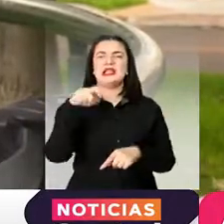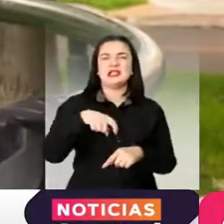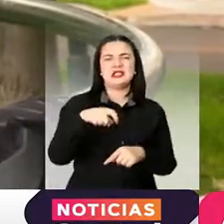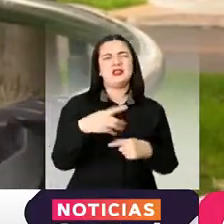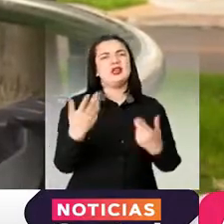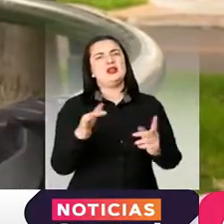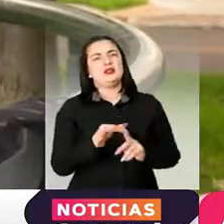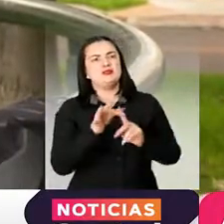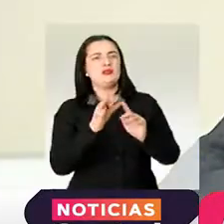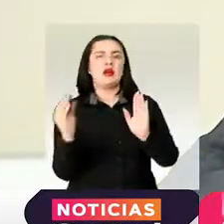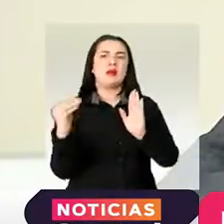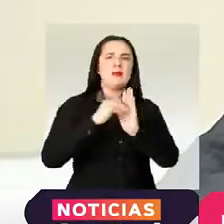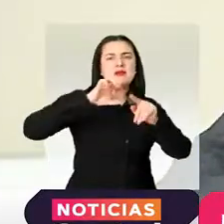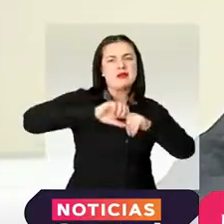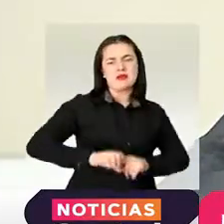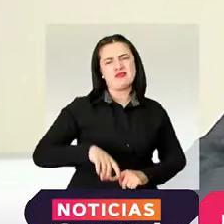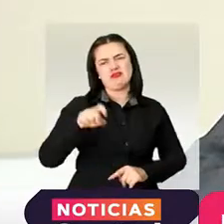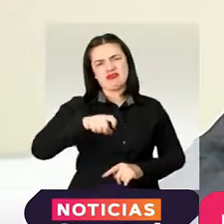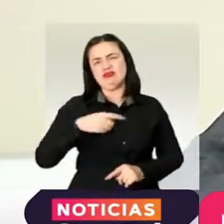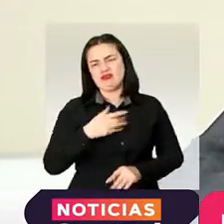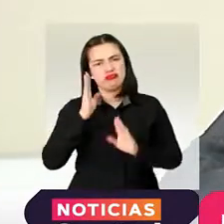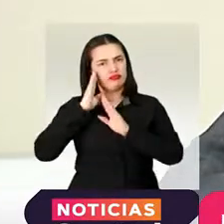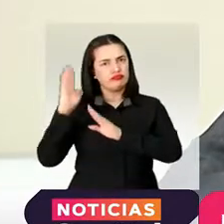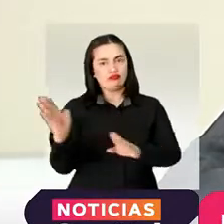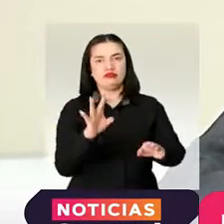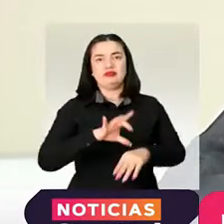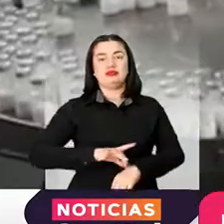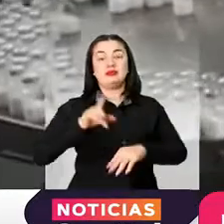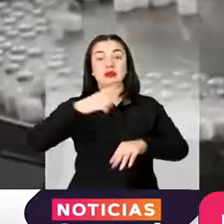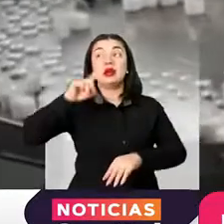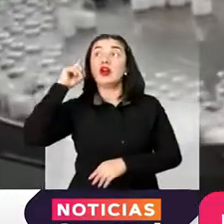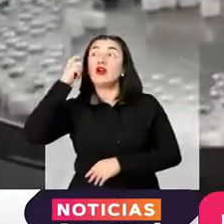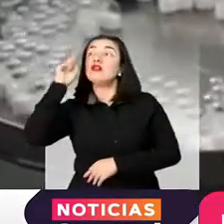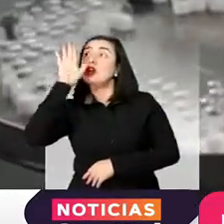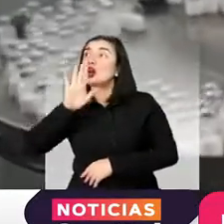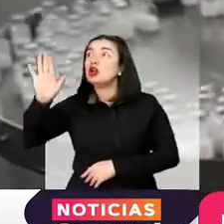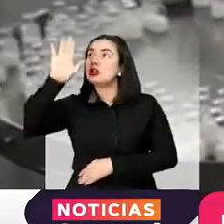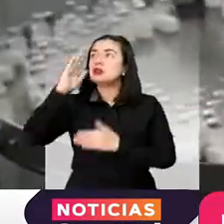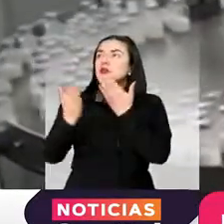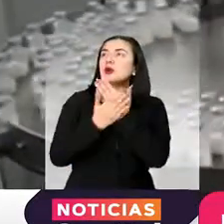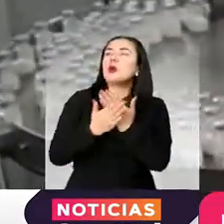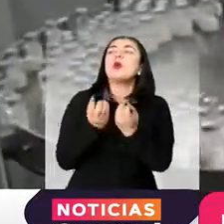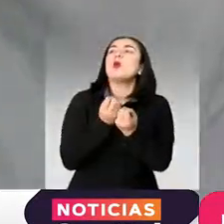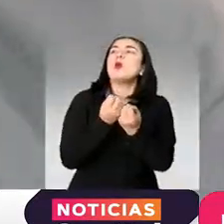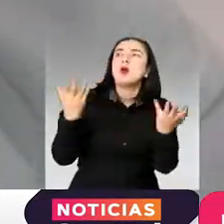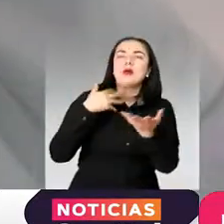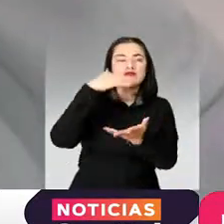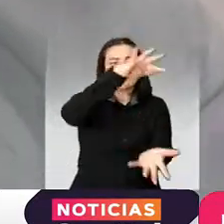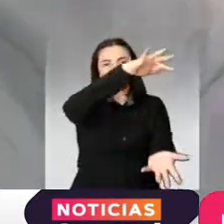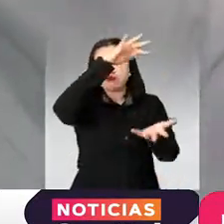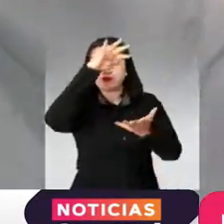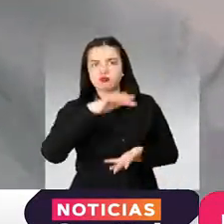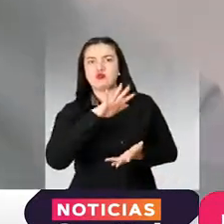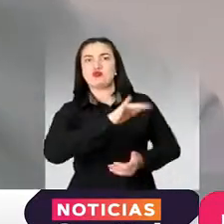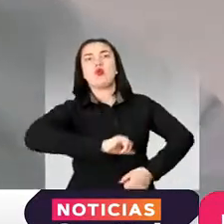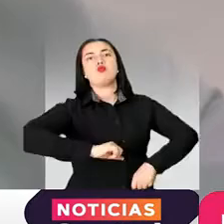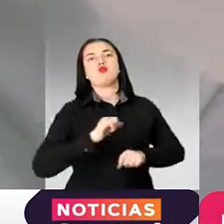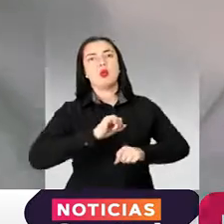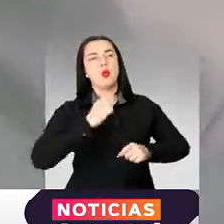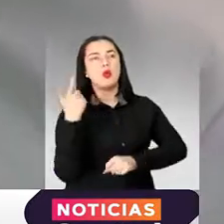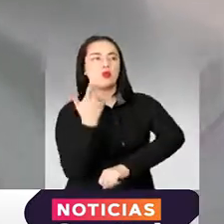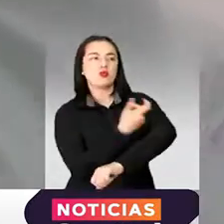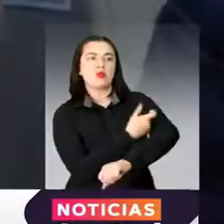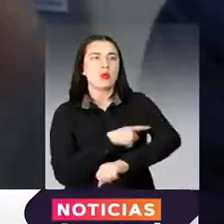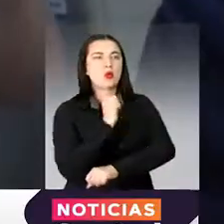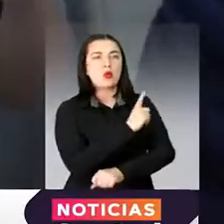agendamiento el distrito aseguró que está a la espera del gobierno nacional en cuanto al número de vacunas que tendrá la capital del país y cuando